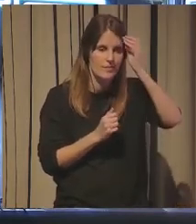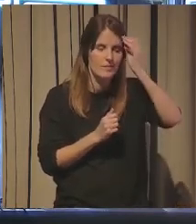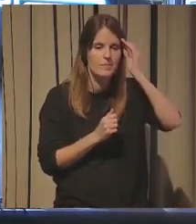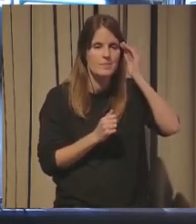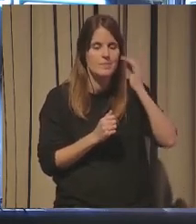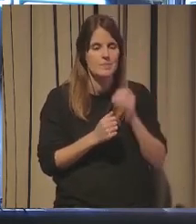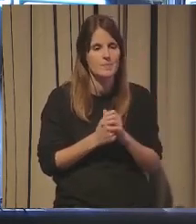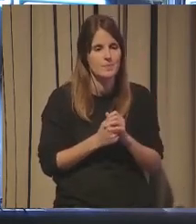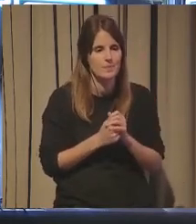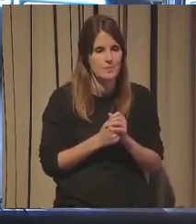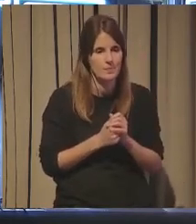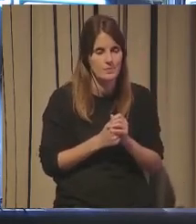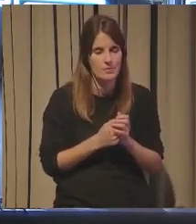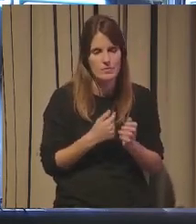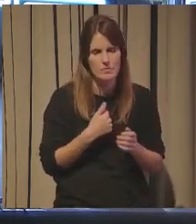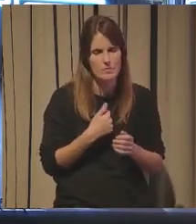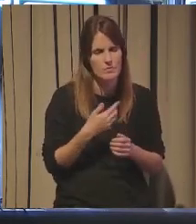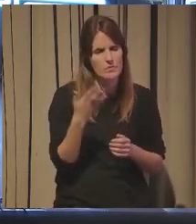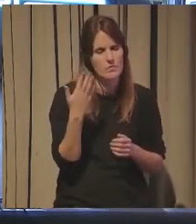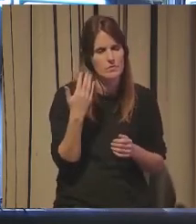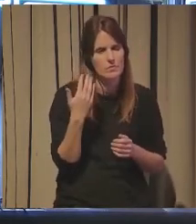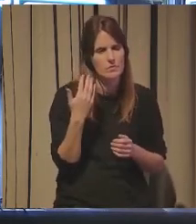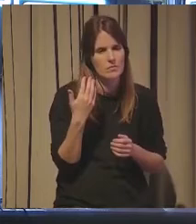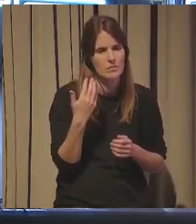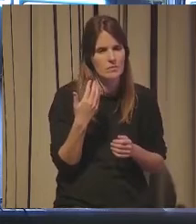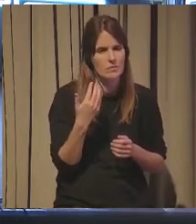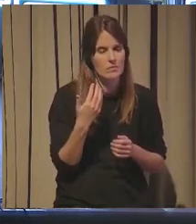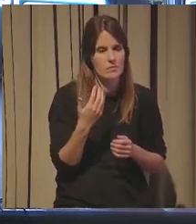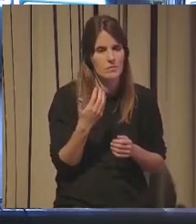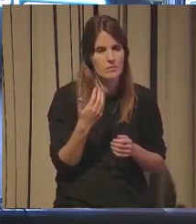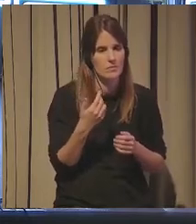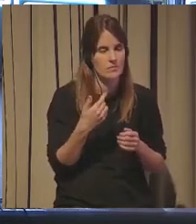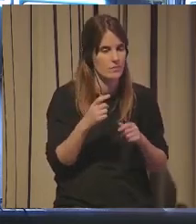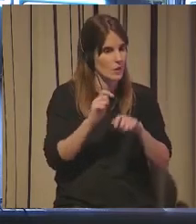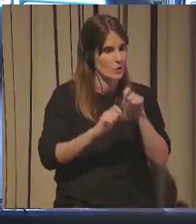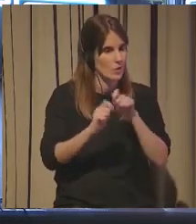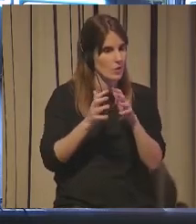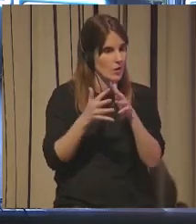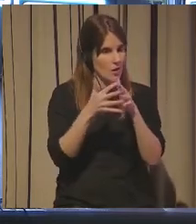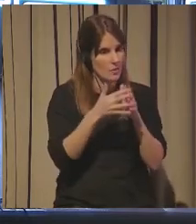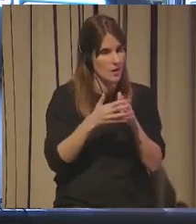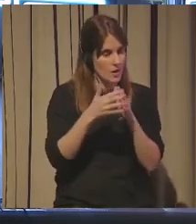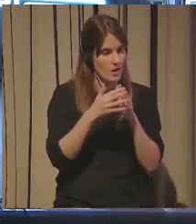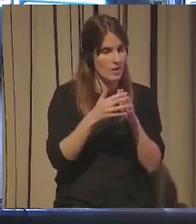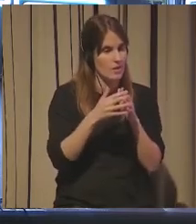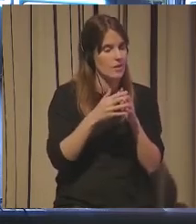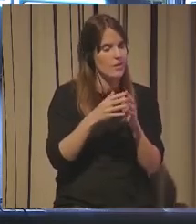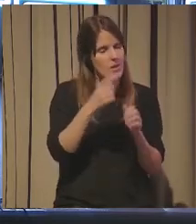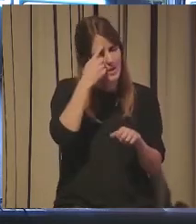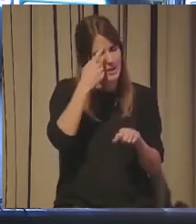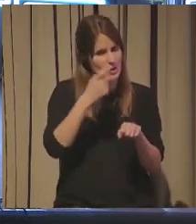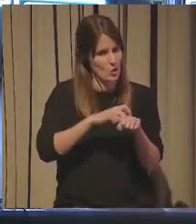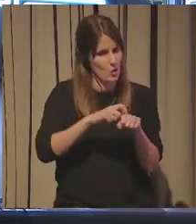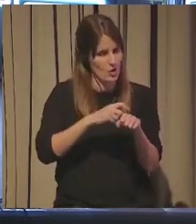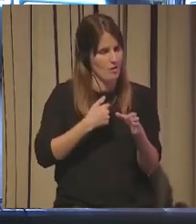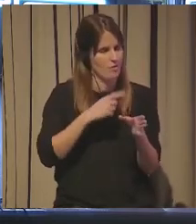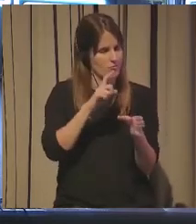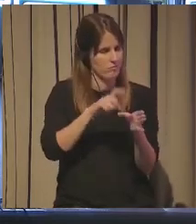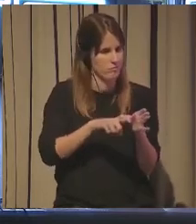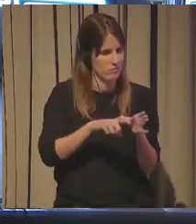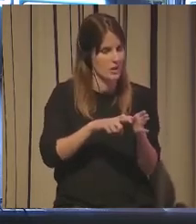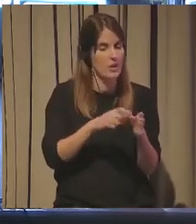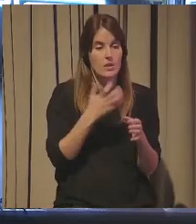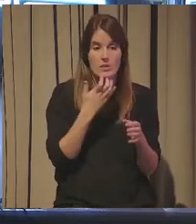Yo invité, si no hubiera sido un miembro de la Asociación Americana de Psicología, mi vida habría sido totalmente